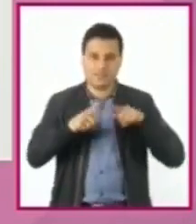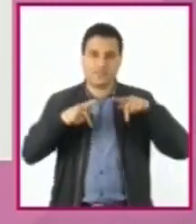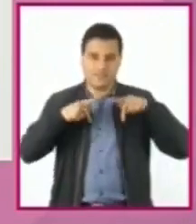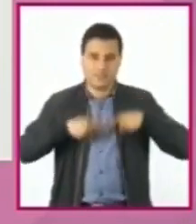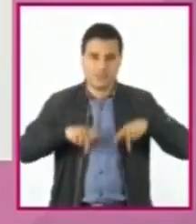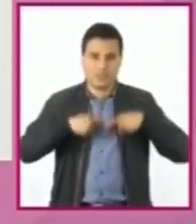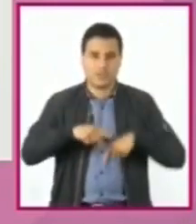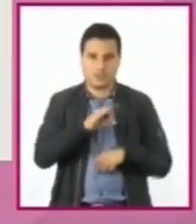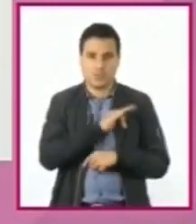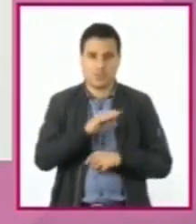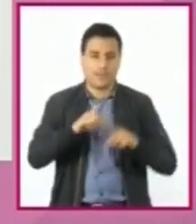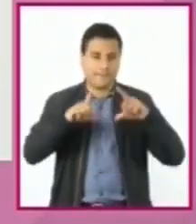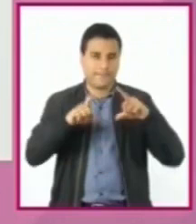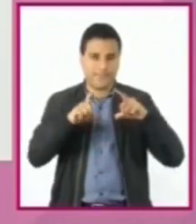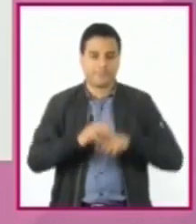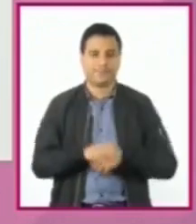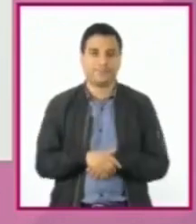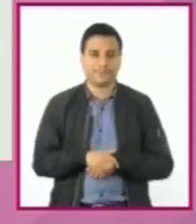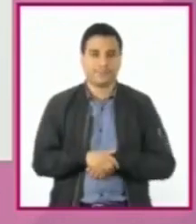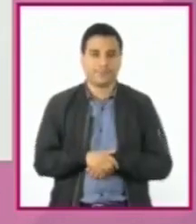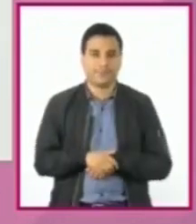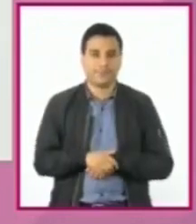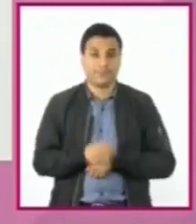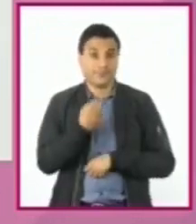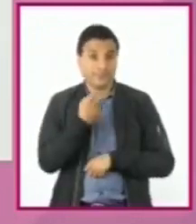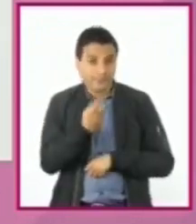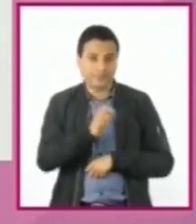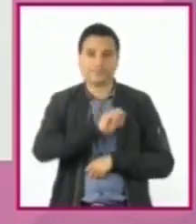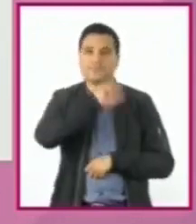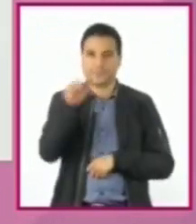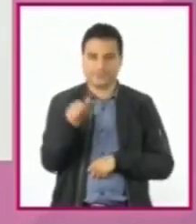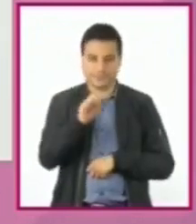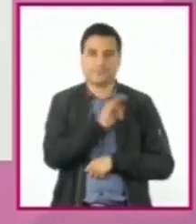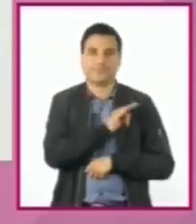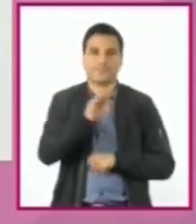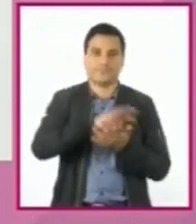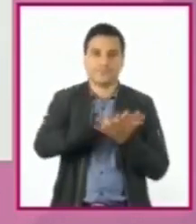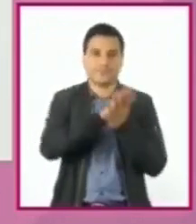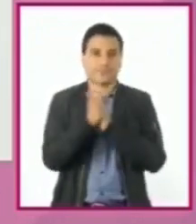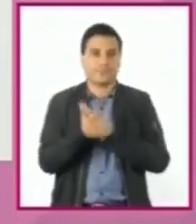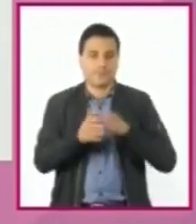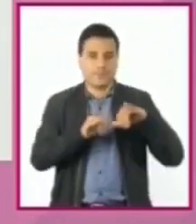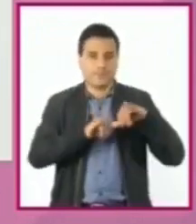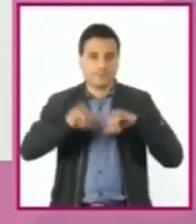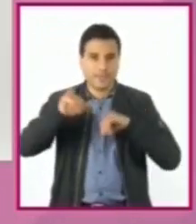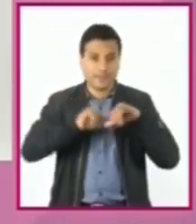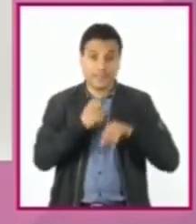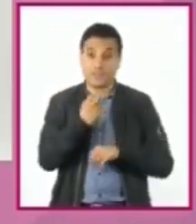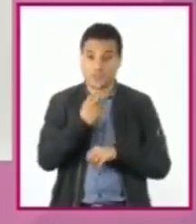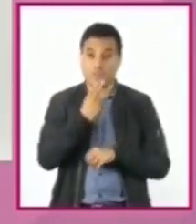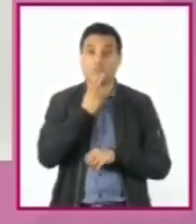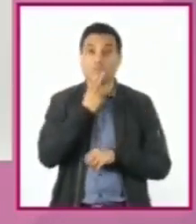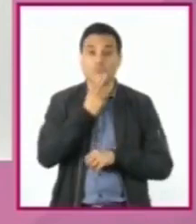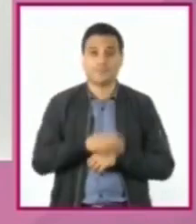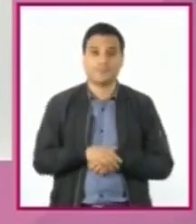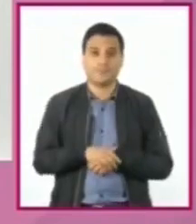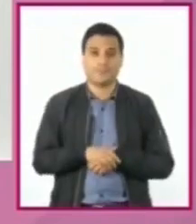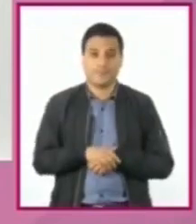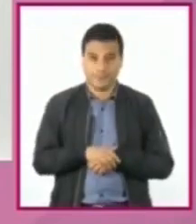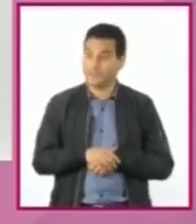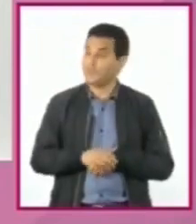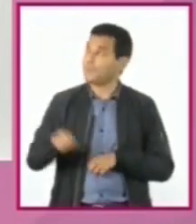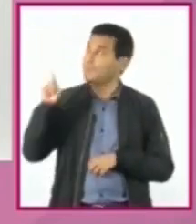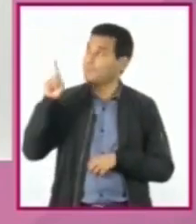esta fotografía. Es un insumo para los mapas, por lo tanto son de gran relevancia. Los mapas es la